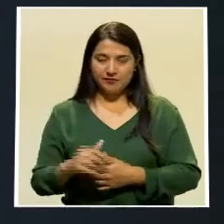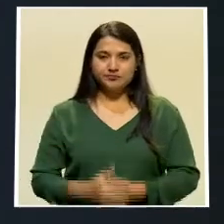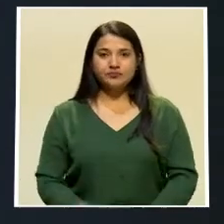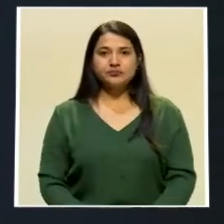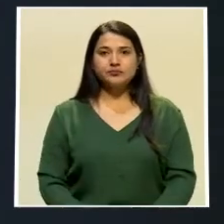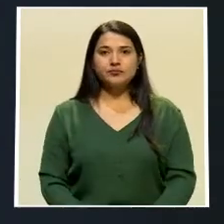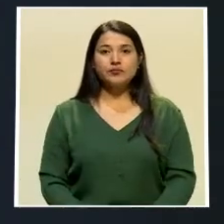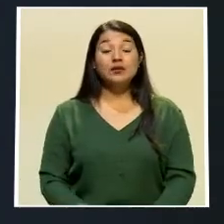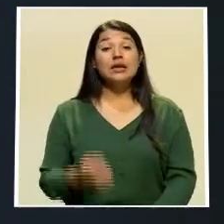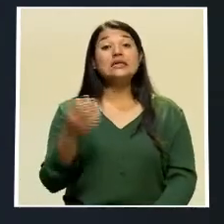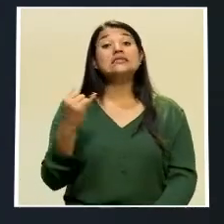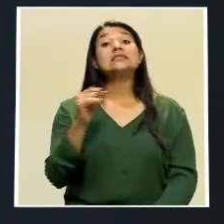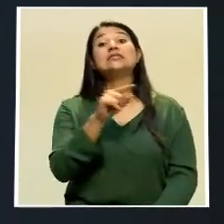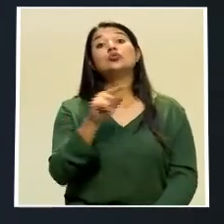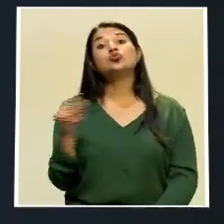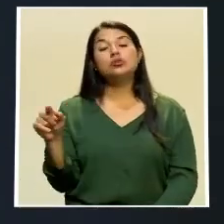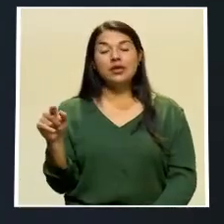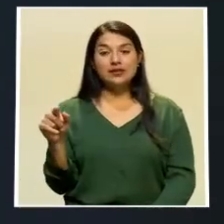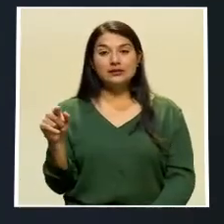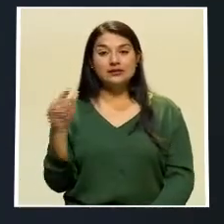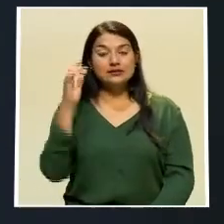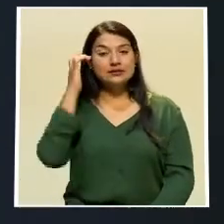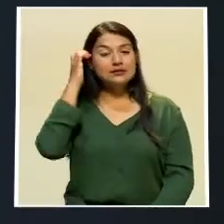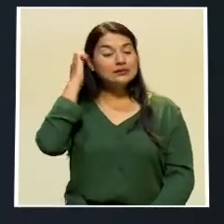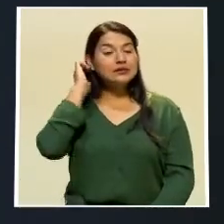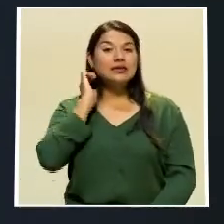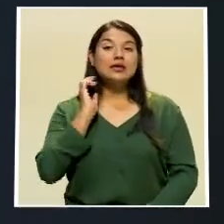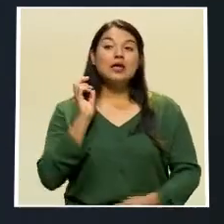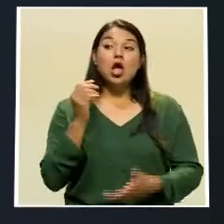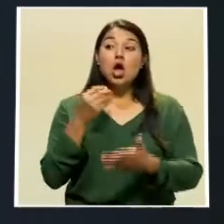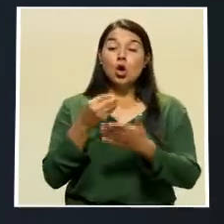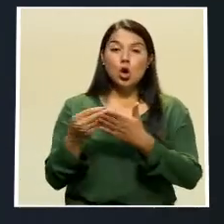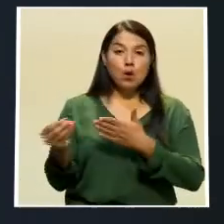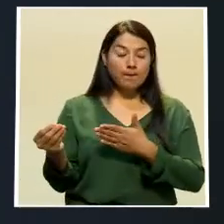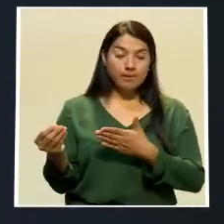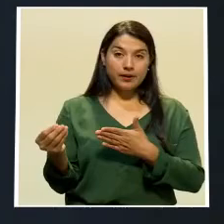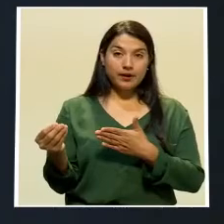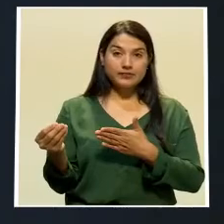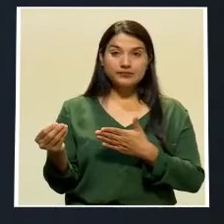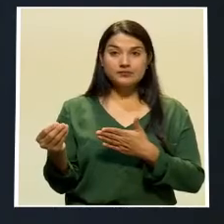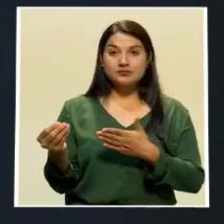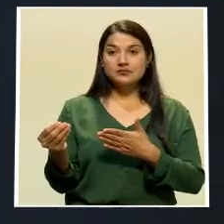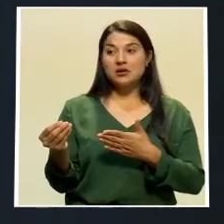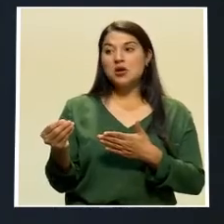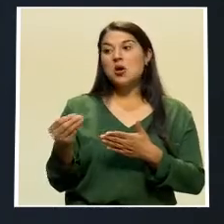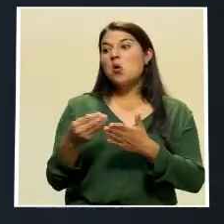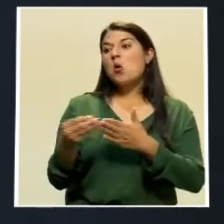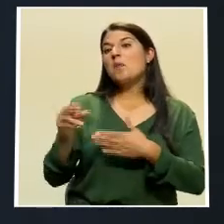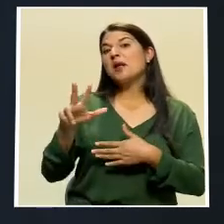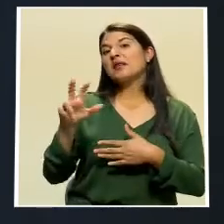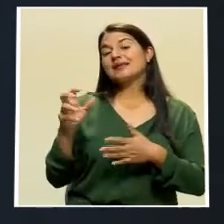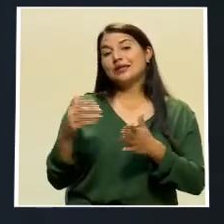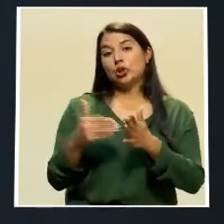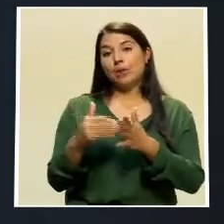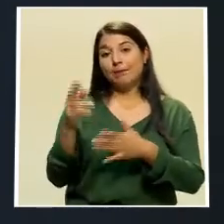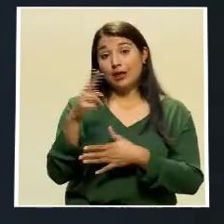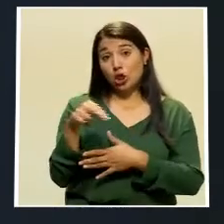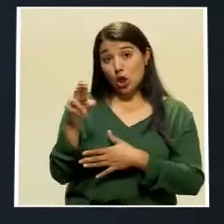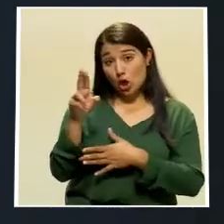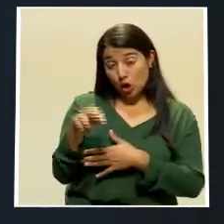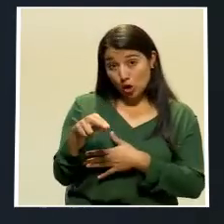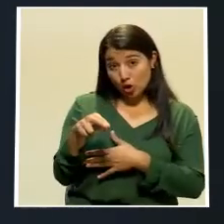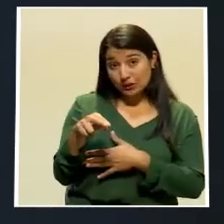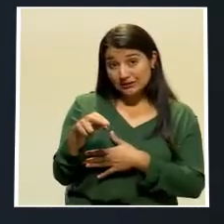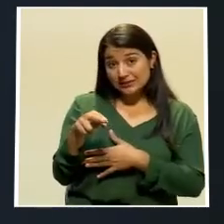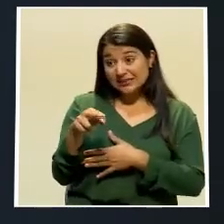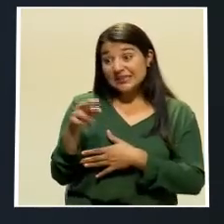Si ustedes, por el contrario, en compras manejaran 300,000 colones y se les sube el